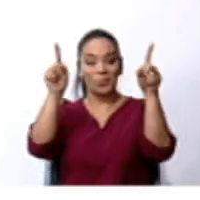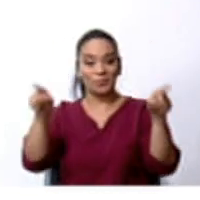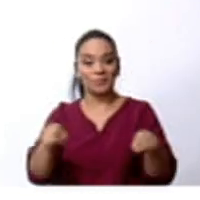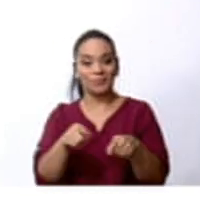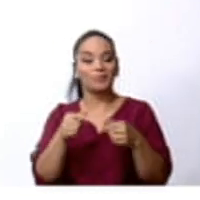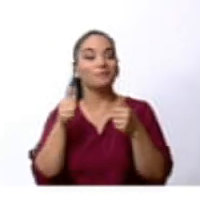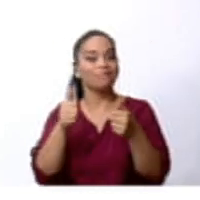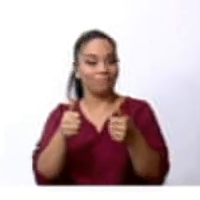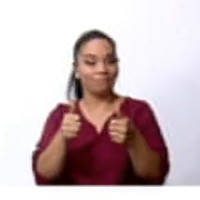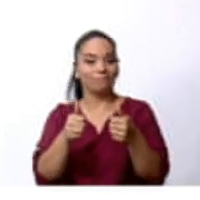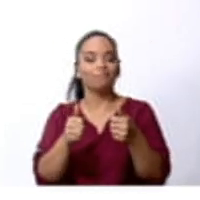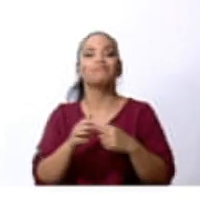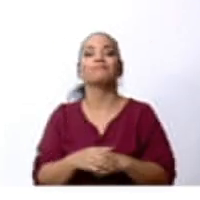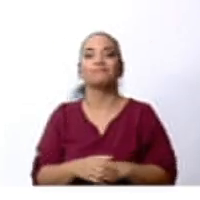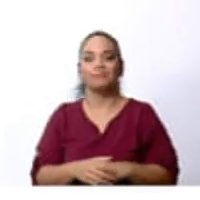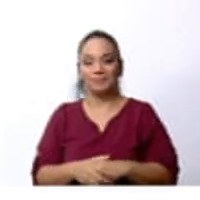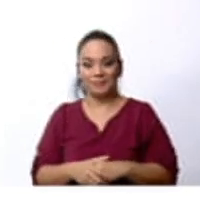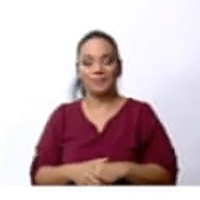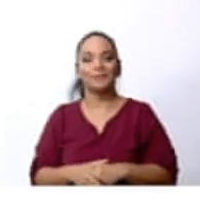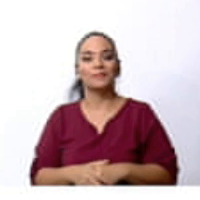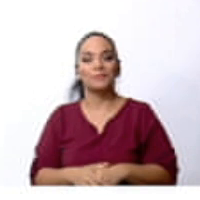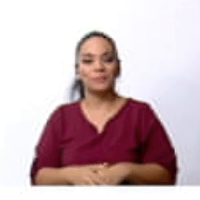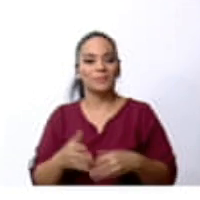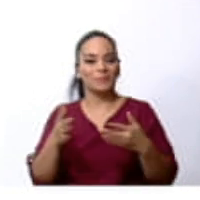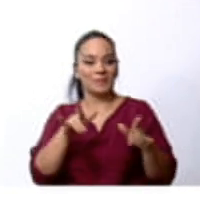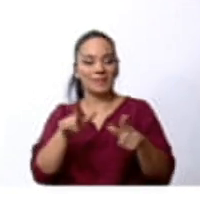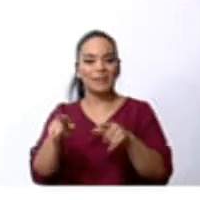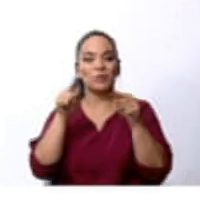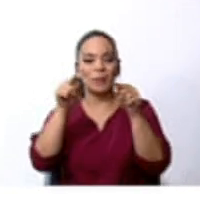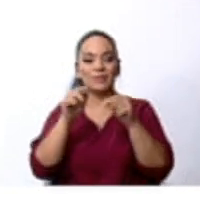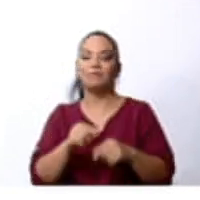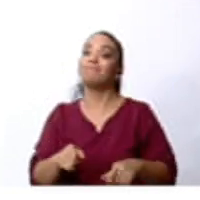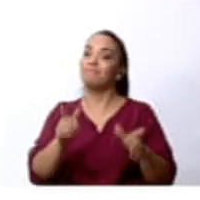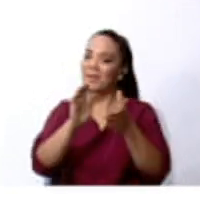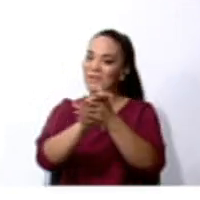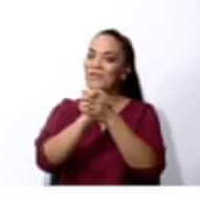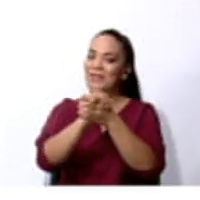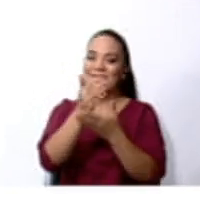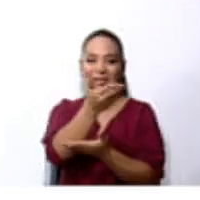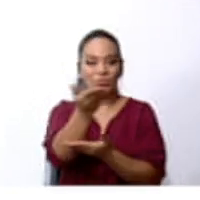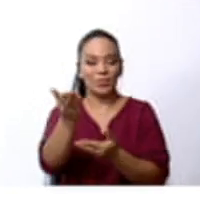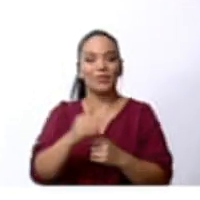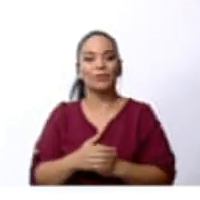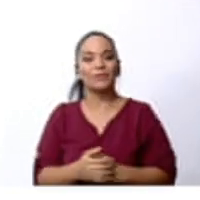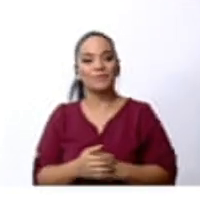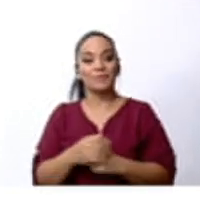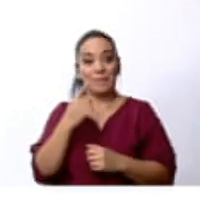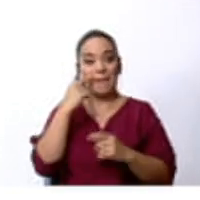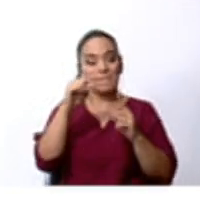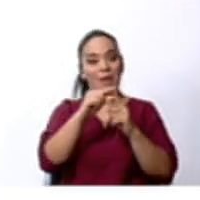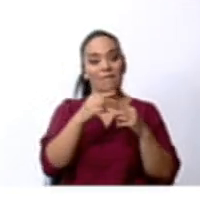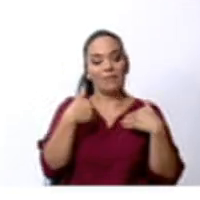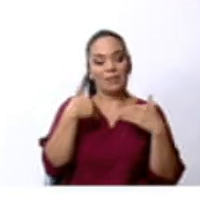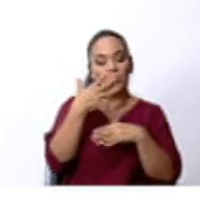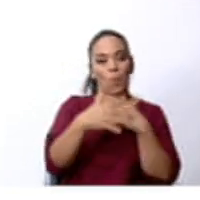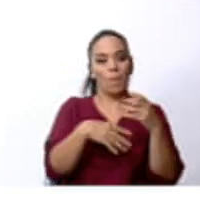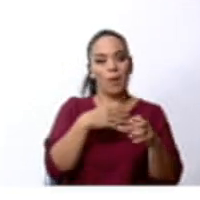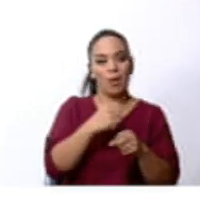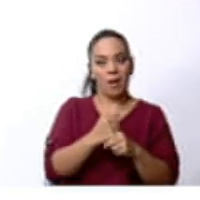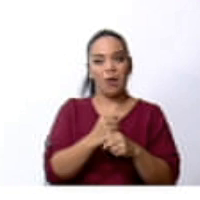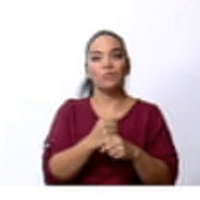en cursiva, imprenta. Ahí están. Felicidades, feliz cumpleaños y